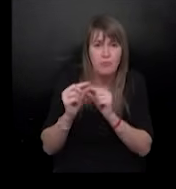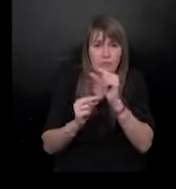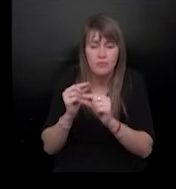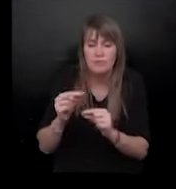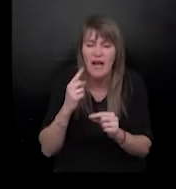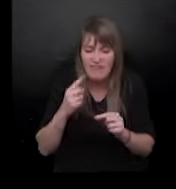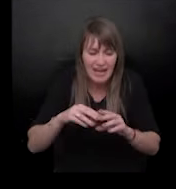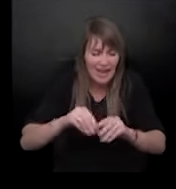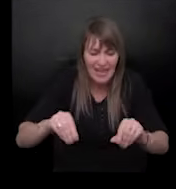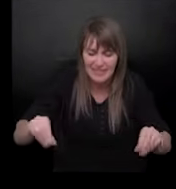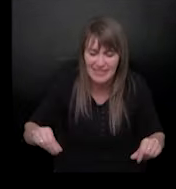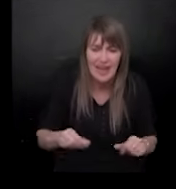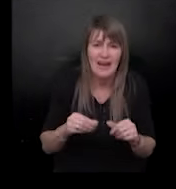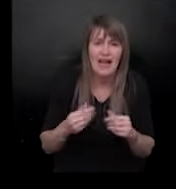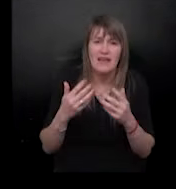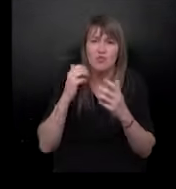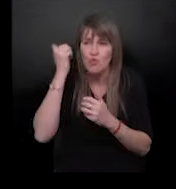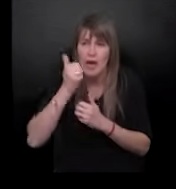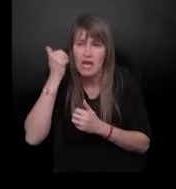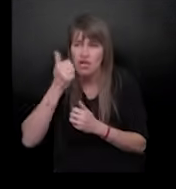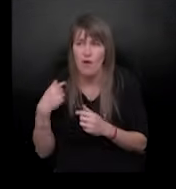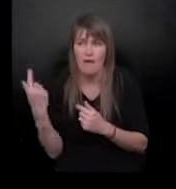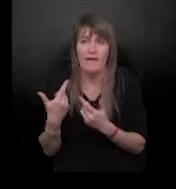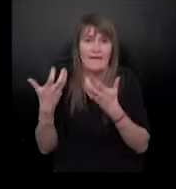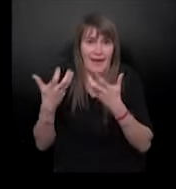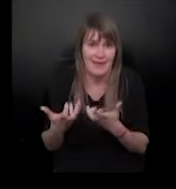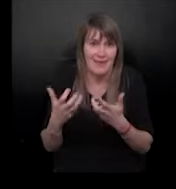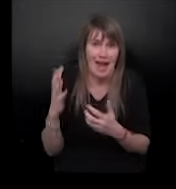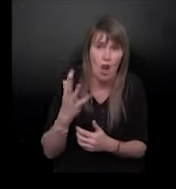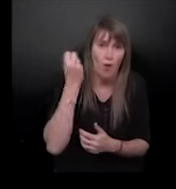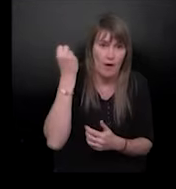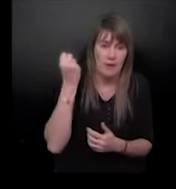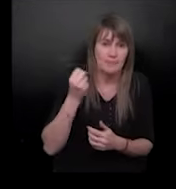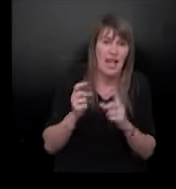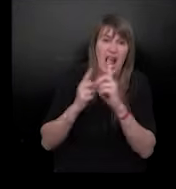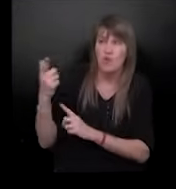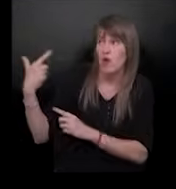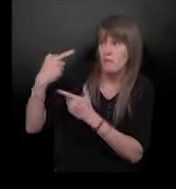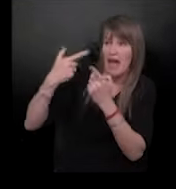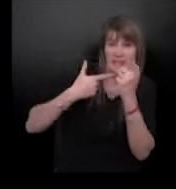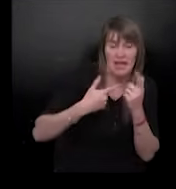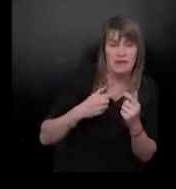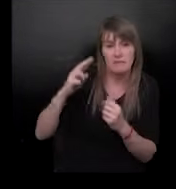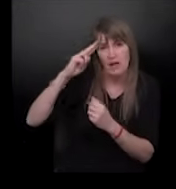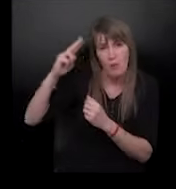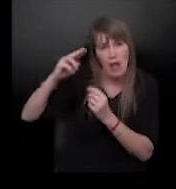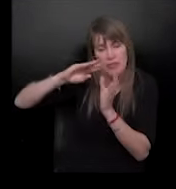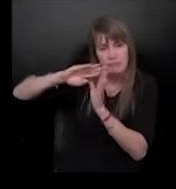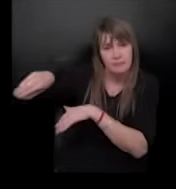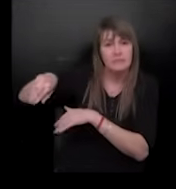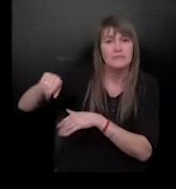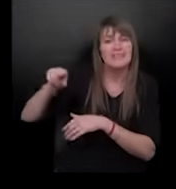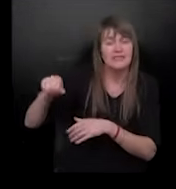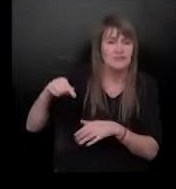a esa tierra con las que soñaron todos y todas ellas, que a diferencia de genocidas que nadie recordará nunca, pasaron a estar